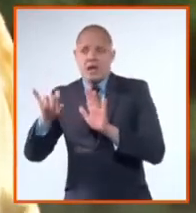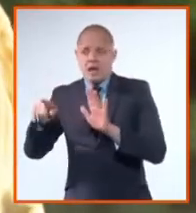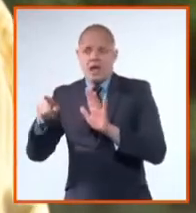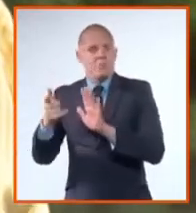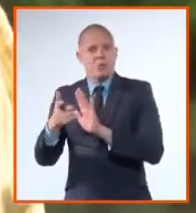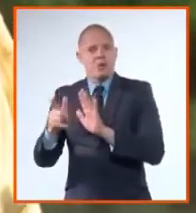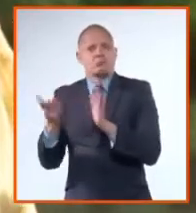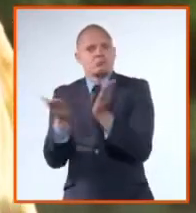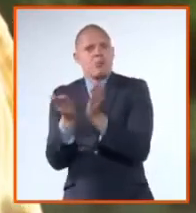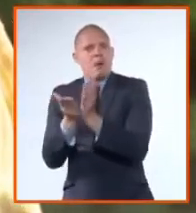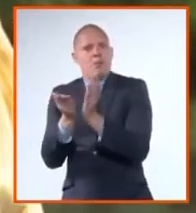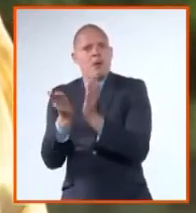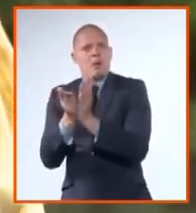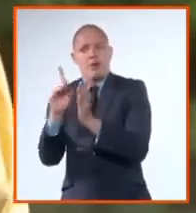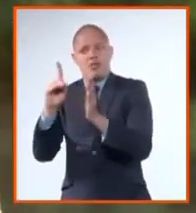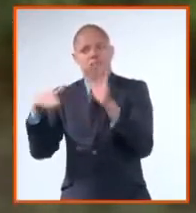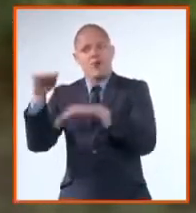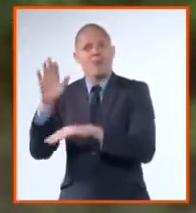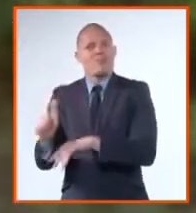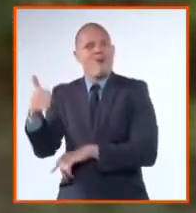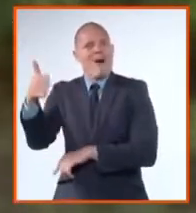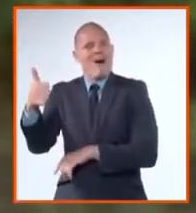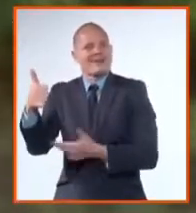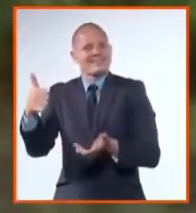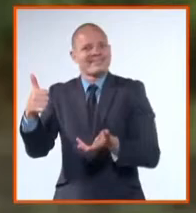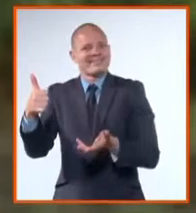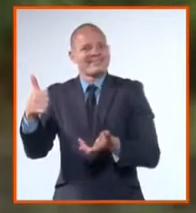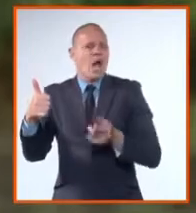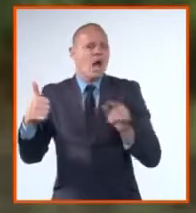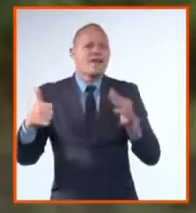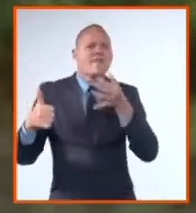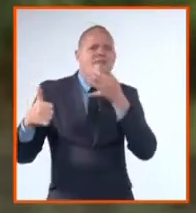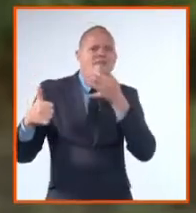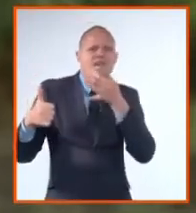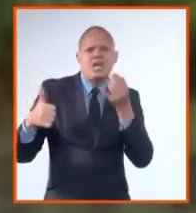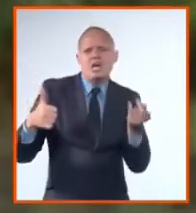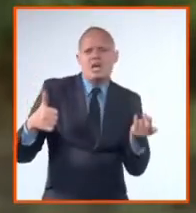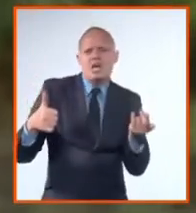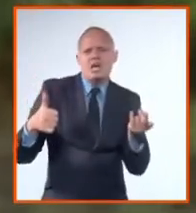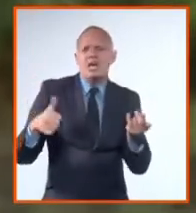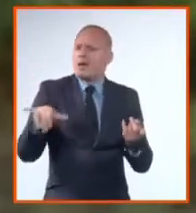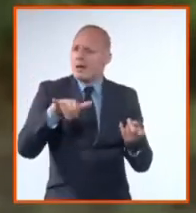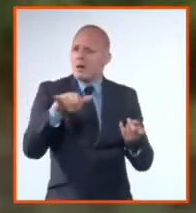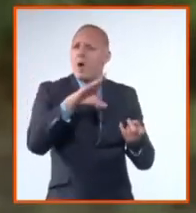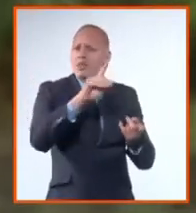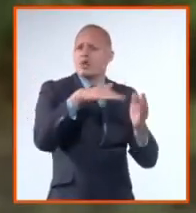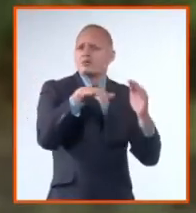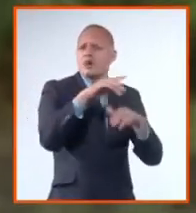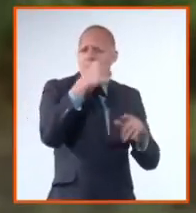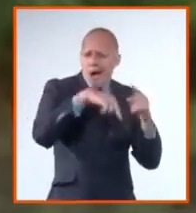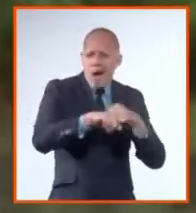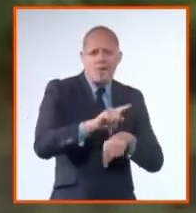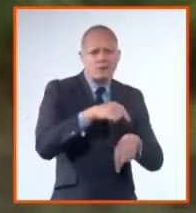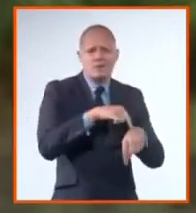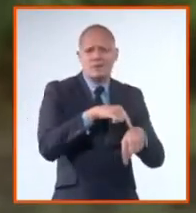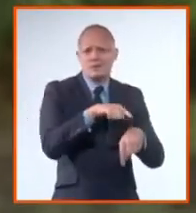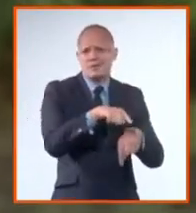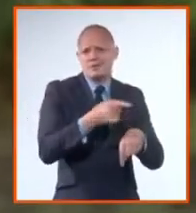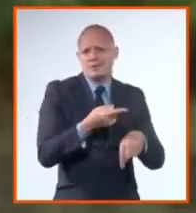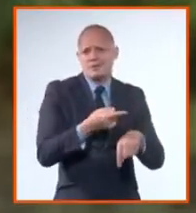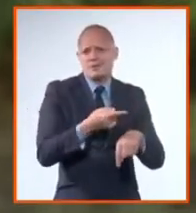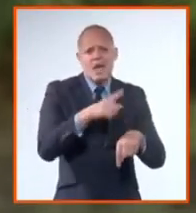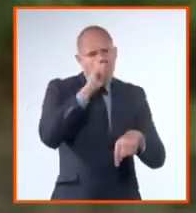importante. Y el segundo aspecto que quisiera mencionar está relacionado con la visibilidad